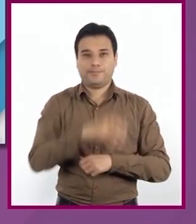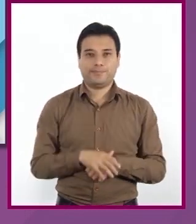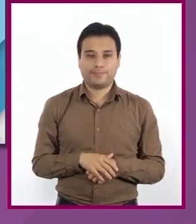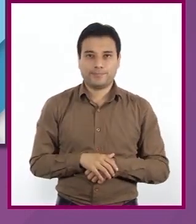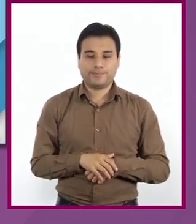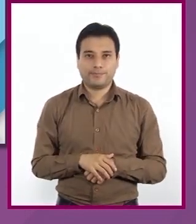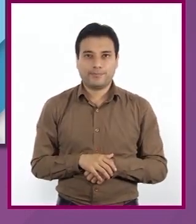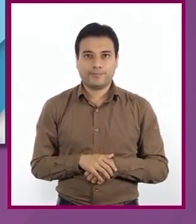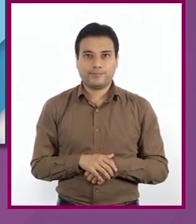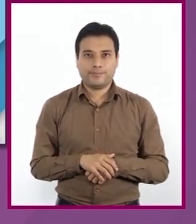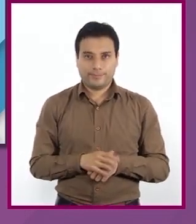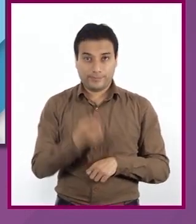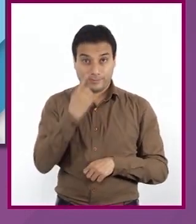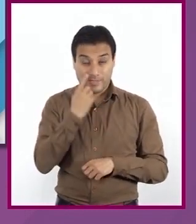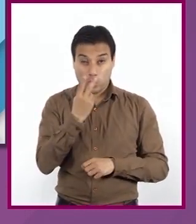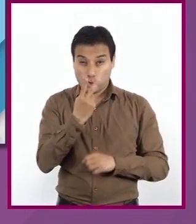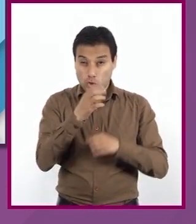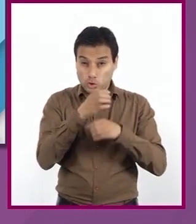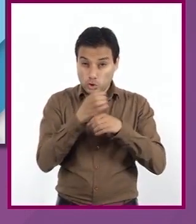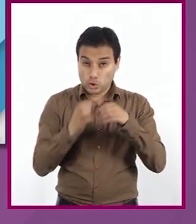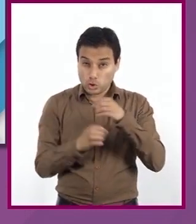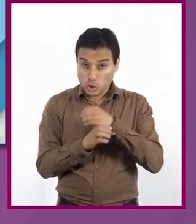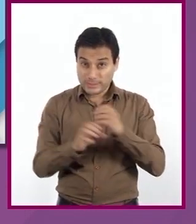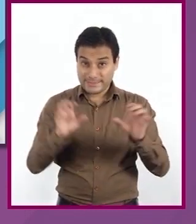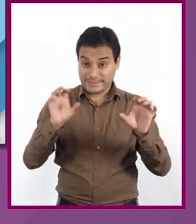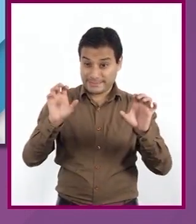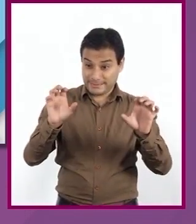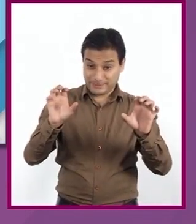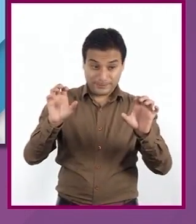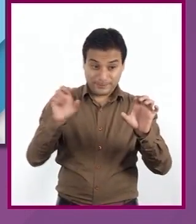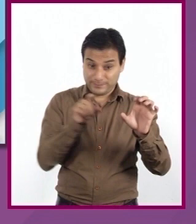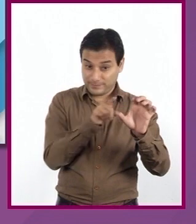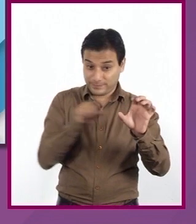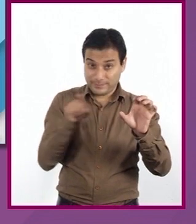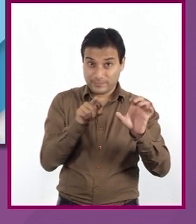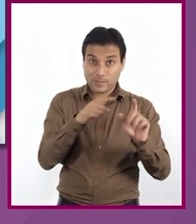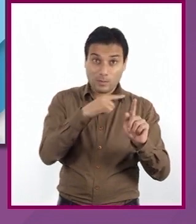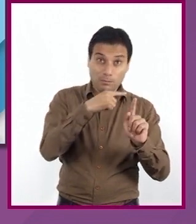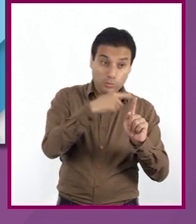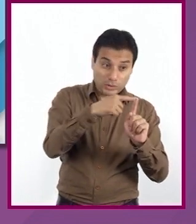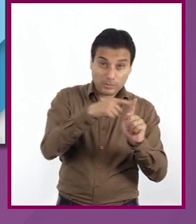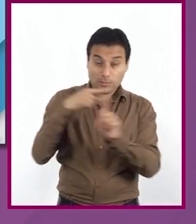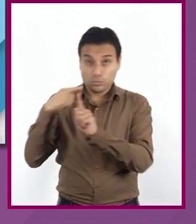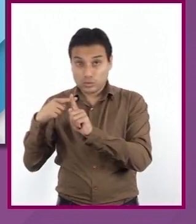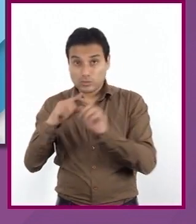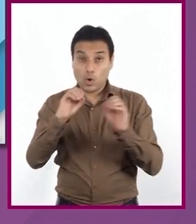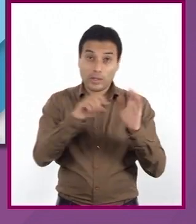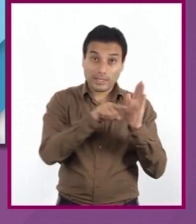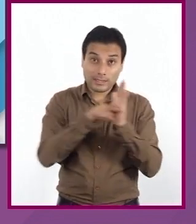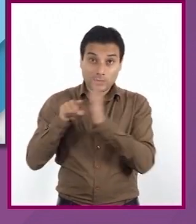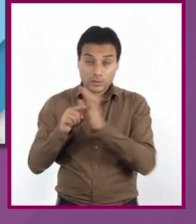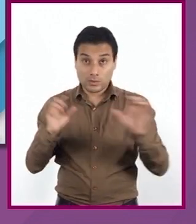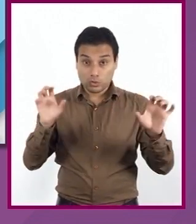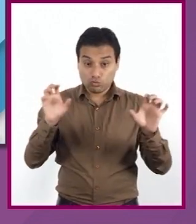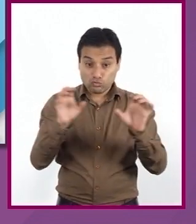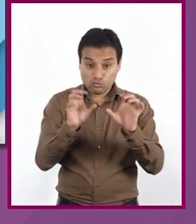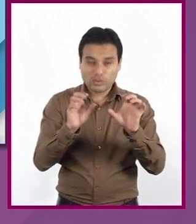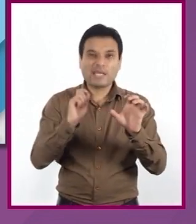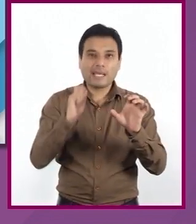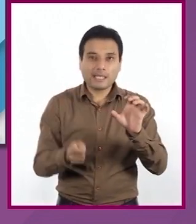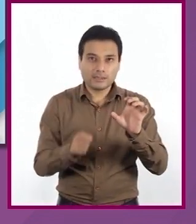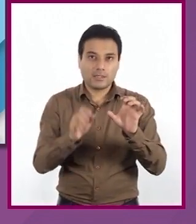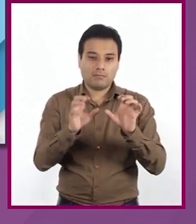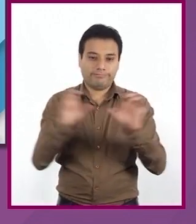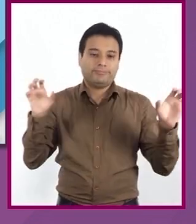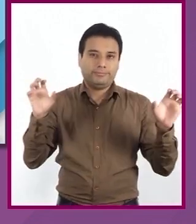dos cuerpos cargados eléctricamente con la misma polaridad, positiva o negativa, se dará el fenómeno de repulsión